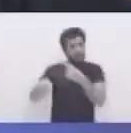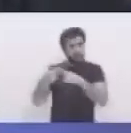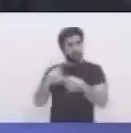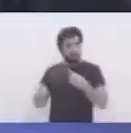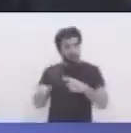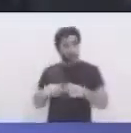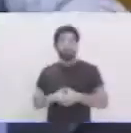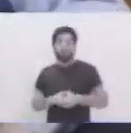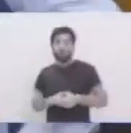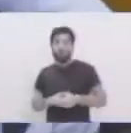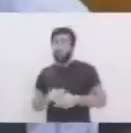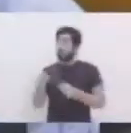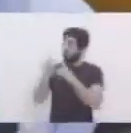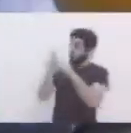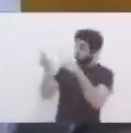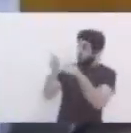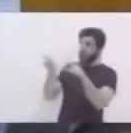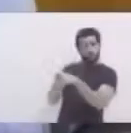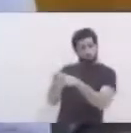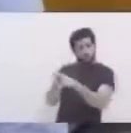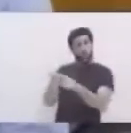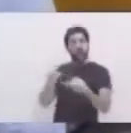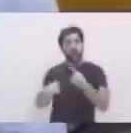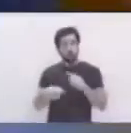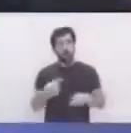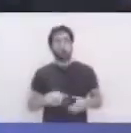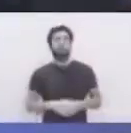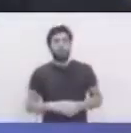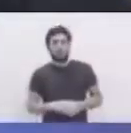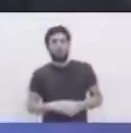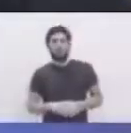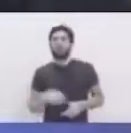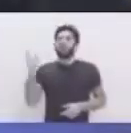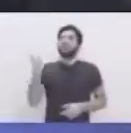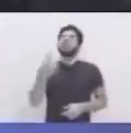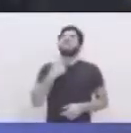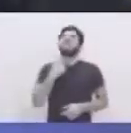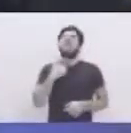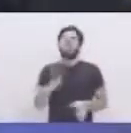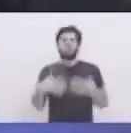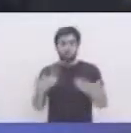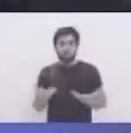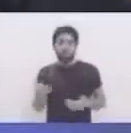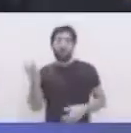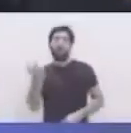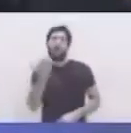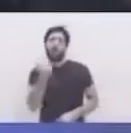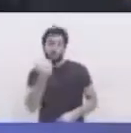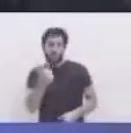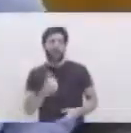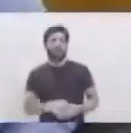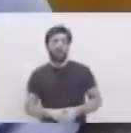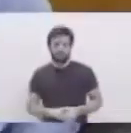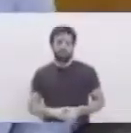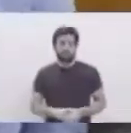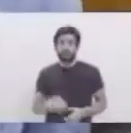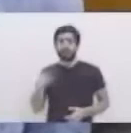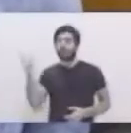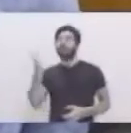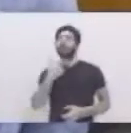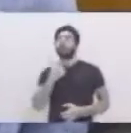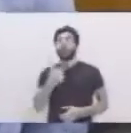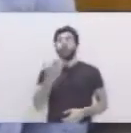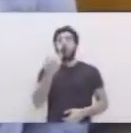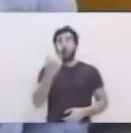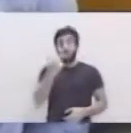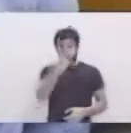Sí. ¿Sí? A ver, ¿qué tienen en común ustedes? ¿Qué les gusta a los dos? Nos gusta comer. ¿Comer? Sí, nos gusta comer. Comer. ¿A ustedes les gusta